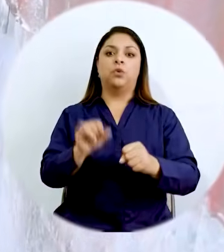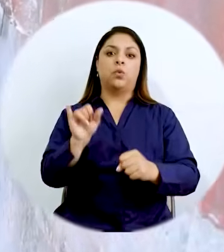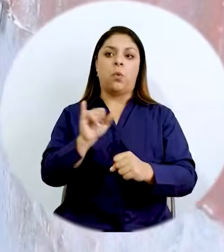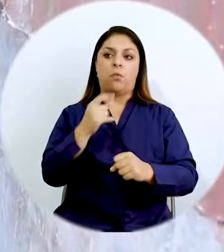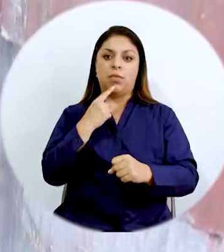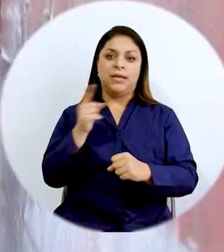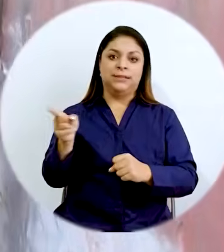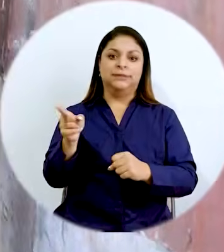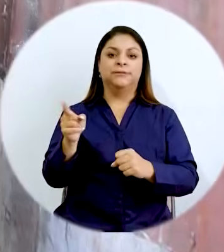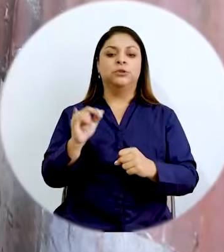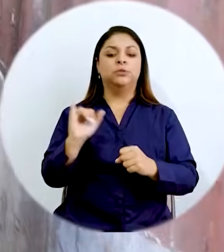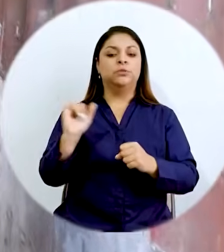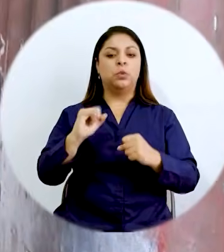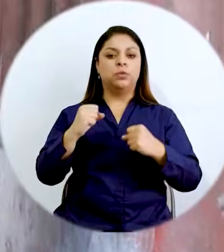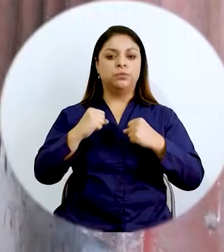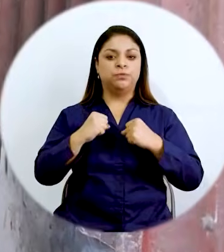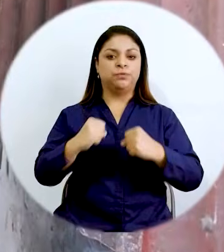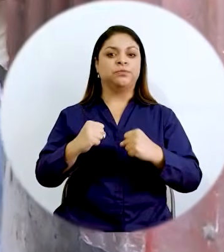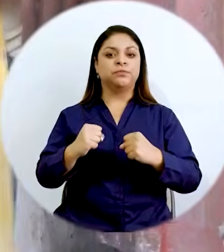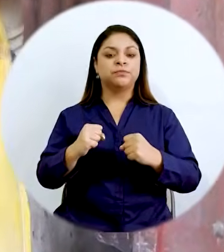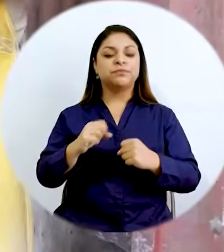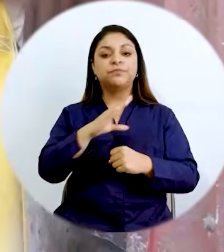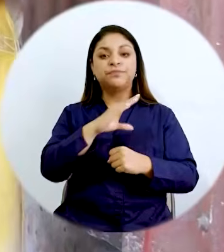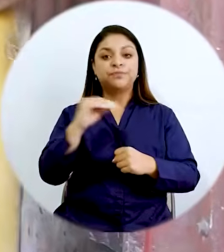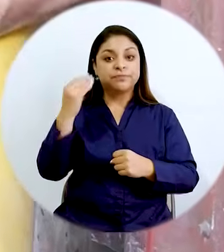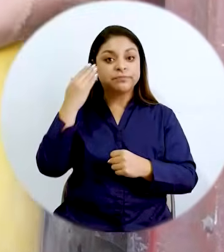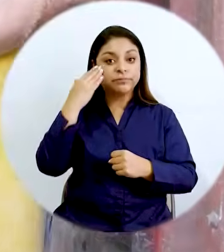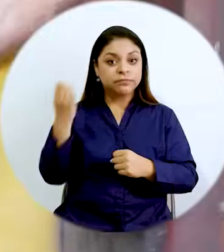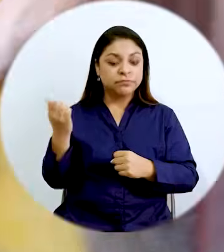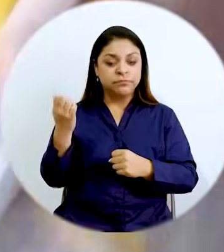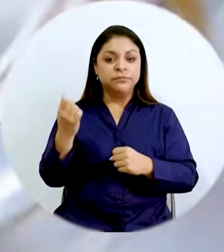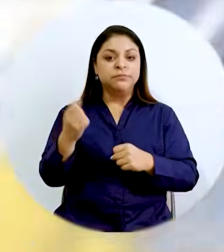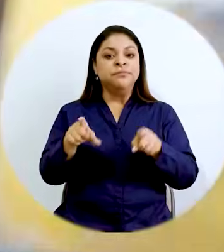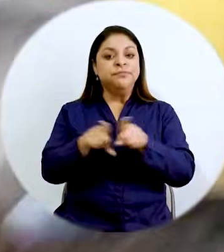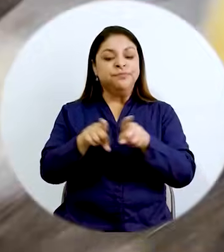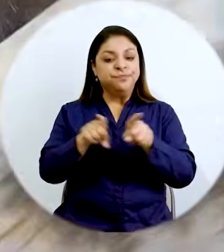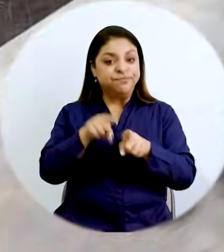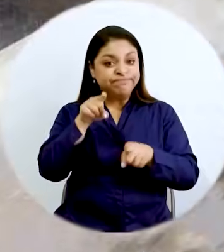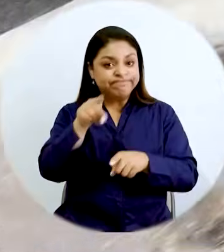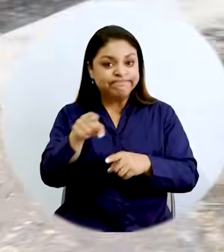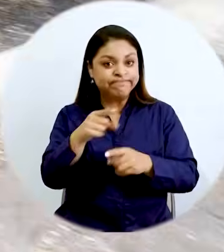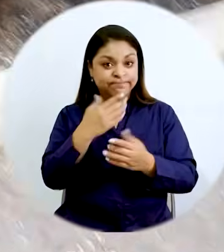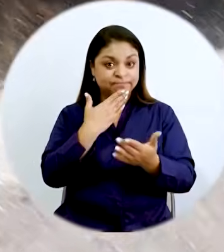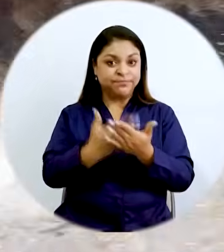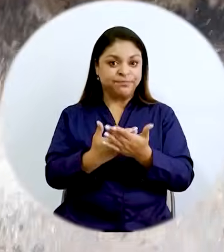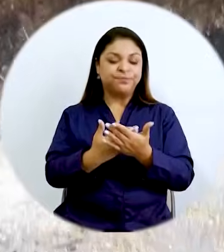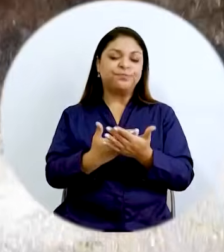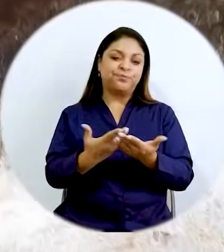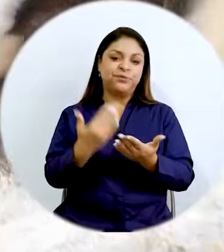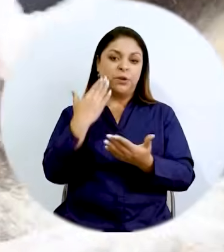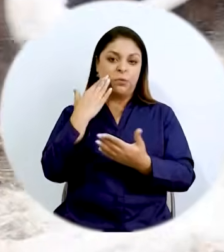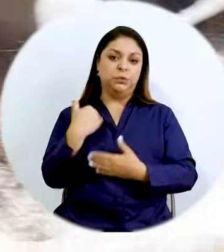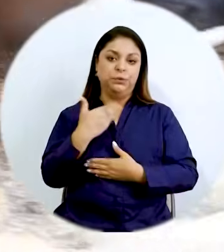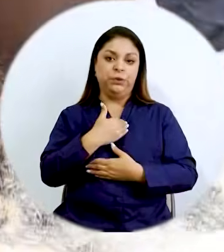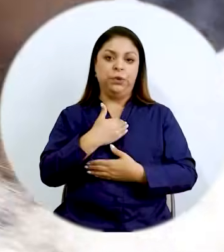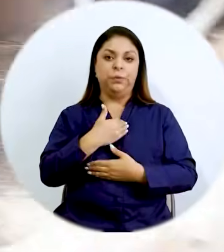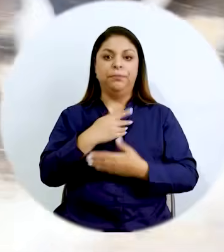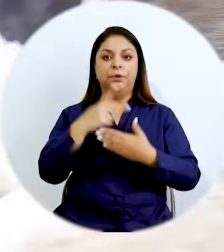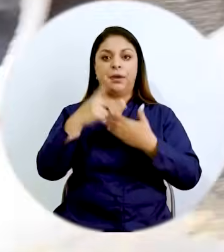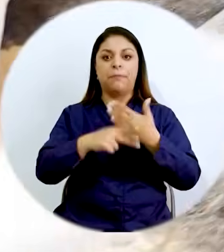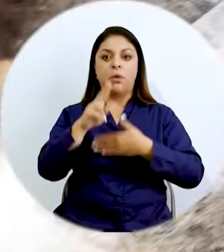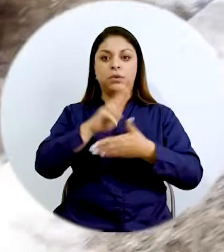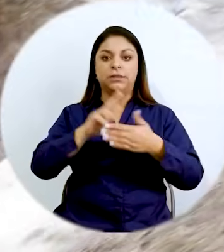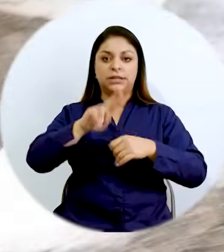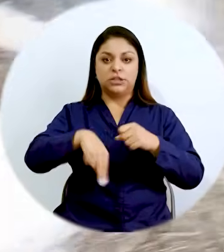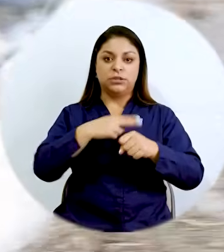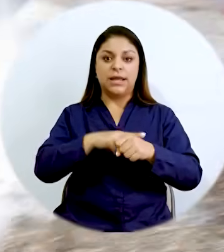lo que decía Frank, que es la robustez. ¿Y por qué también en buena parte ha sido esto? Y bueno, estamos en un programa de la Universidad Nacional. Es